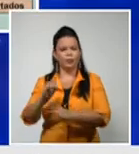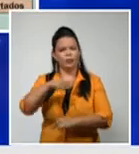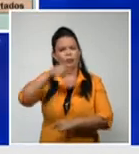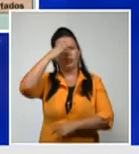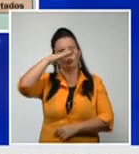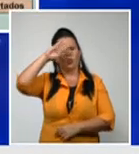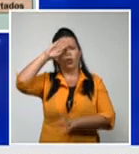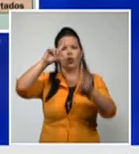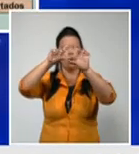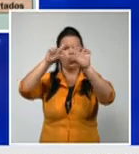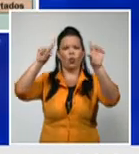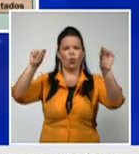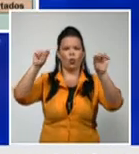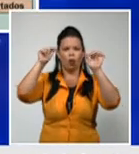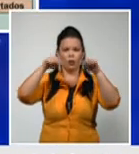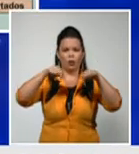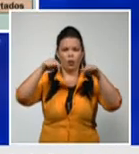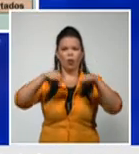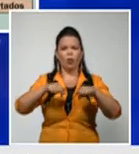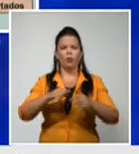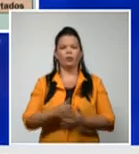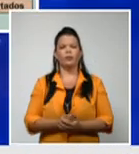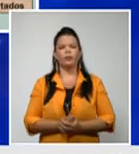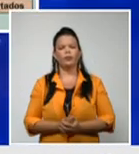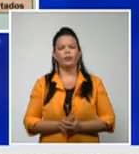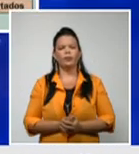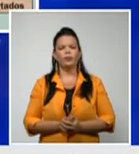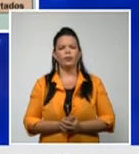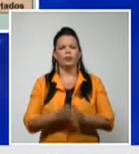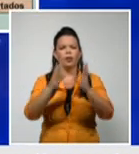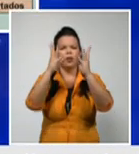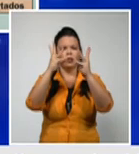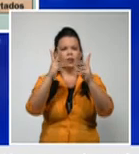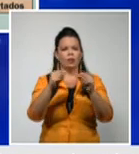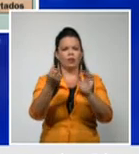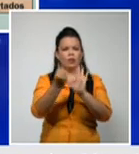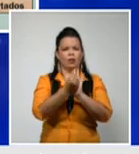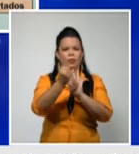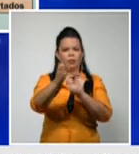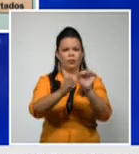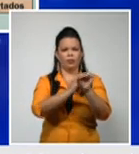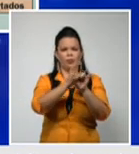de incidencia de casos confirmados por COVID-19, de